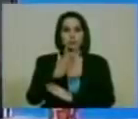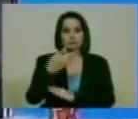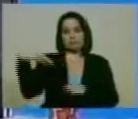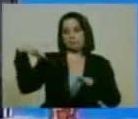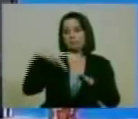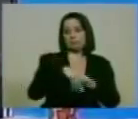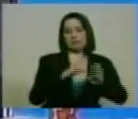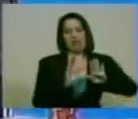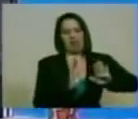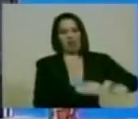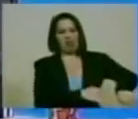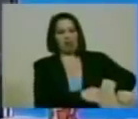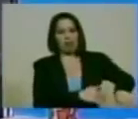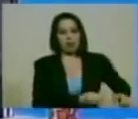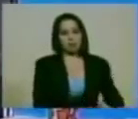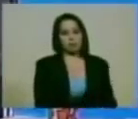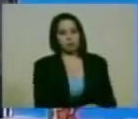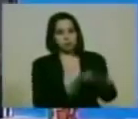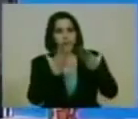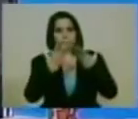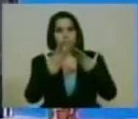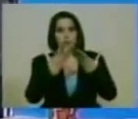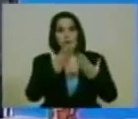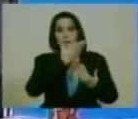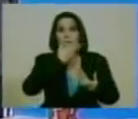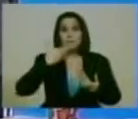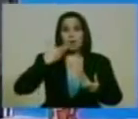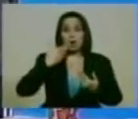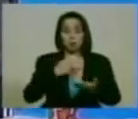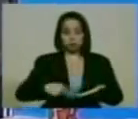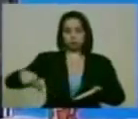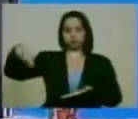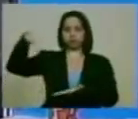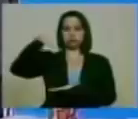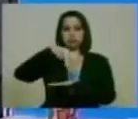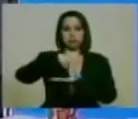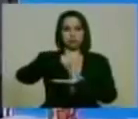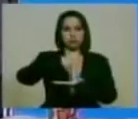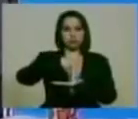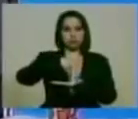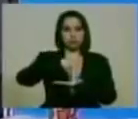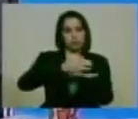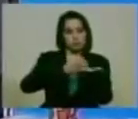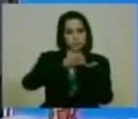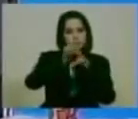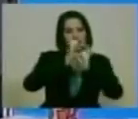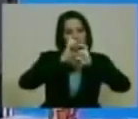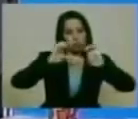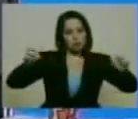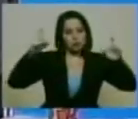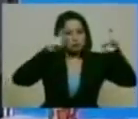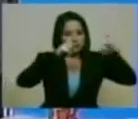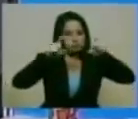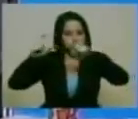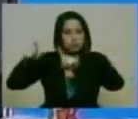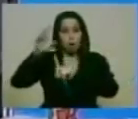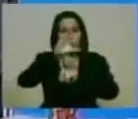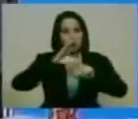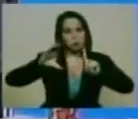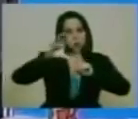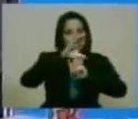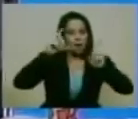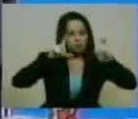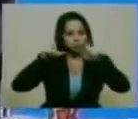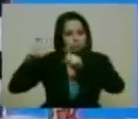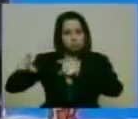catacumbas de 500 años de opresión y levantarlos a través de la educación, la cultura, la